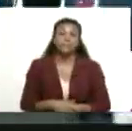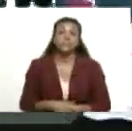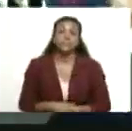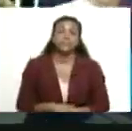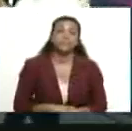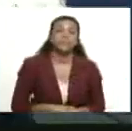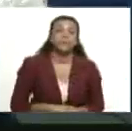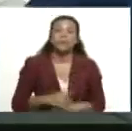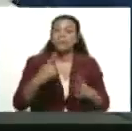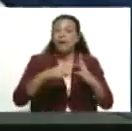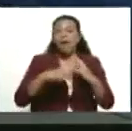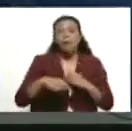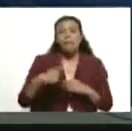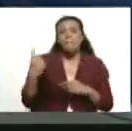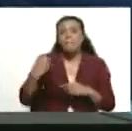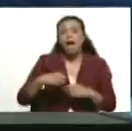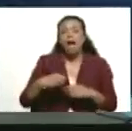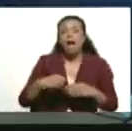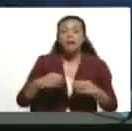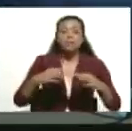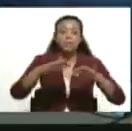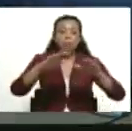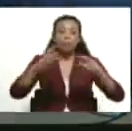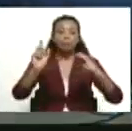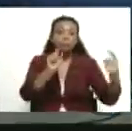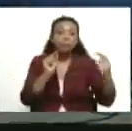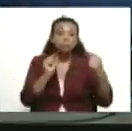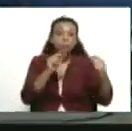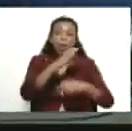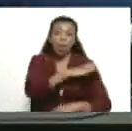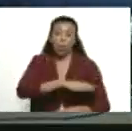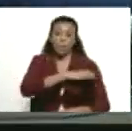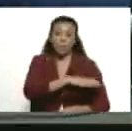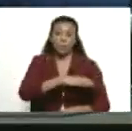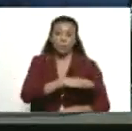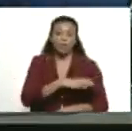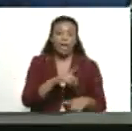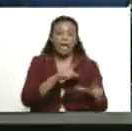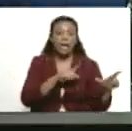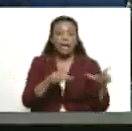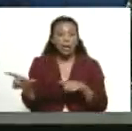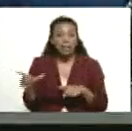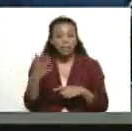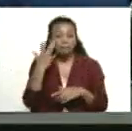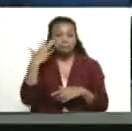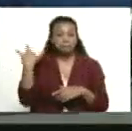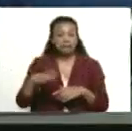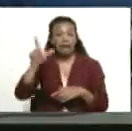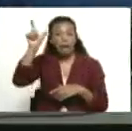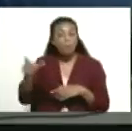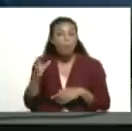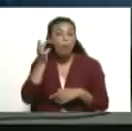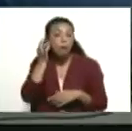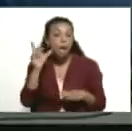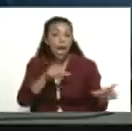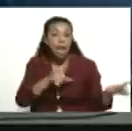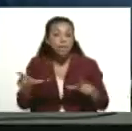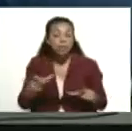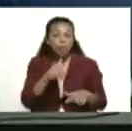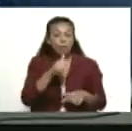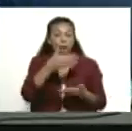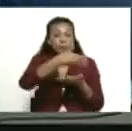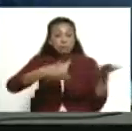de varias cosas allí, que hicimos una mesa de trabajo con las comisiones. Oye, él sí se vino, mira, se vino aquí, mira.